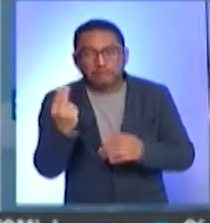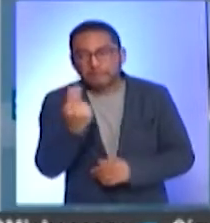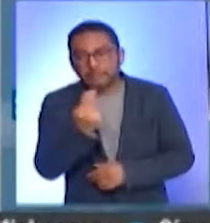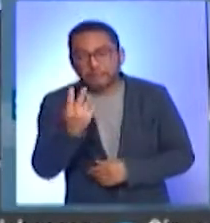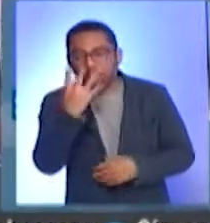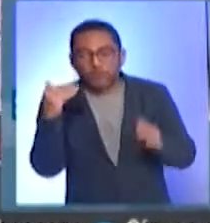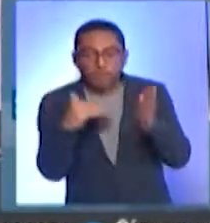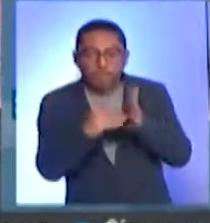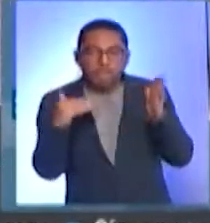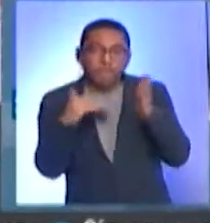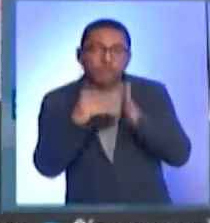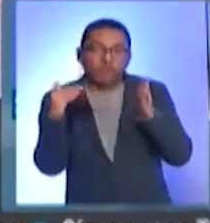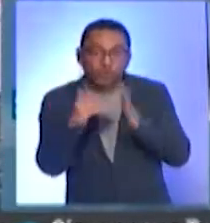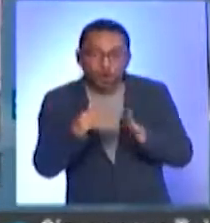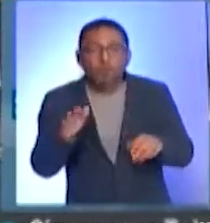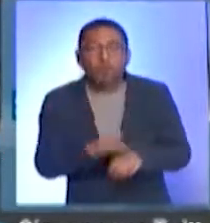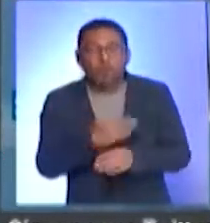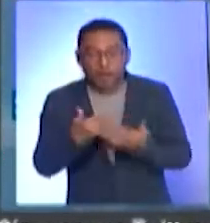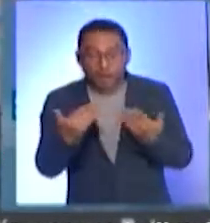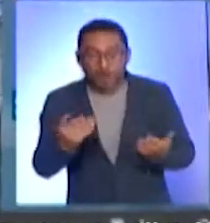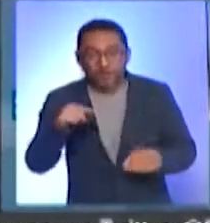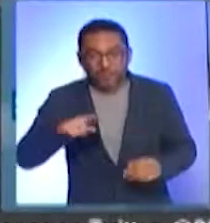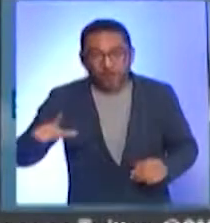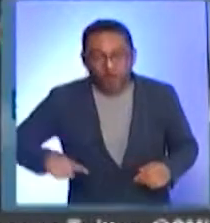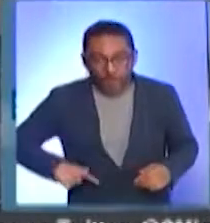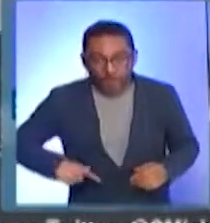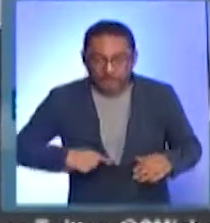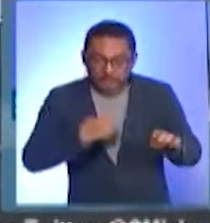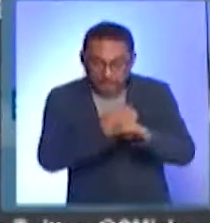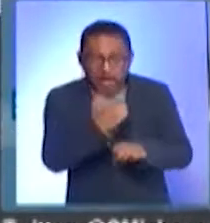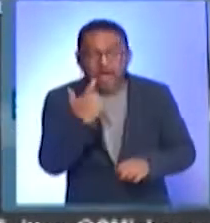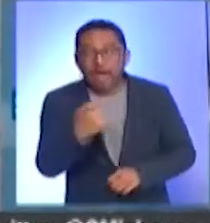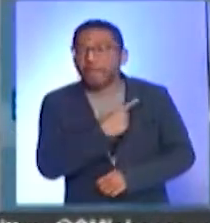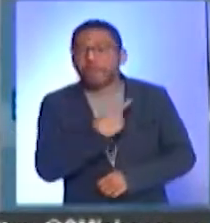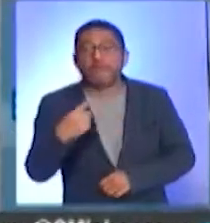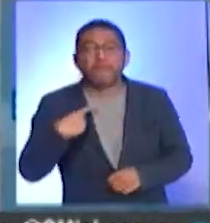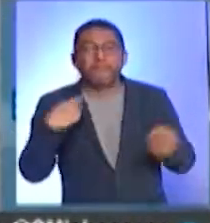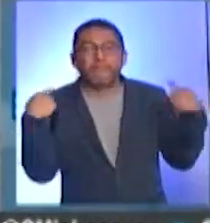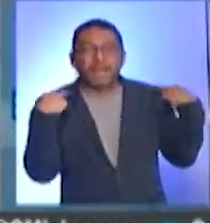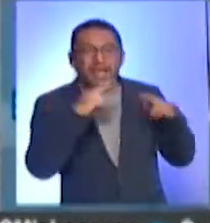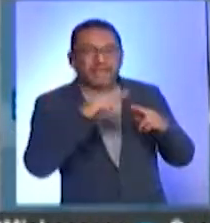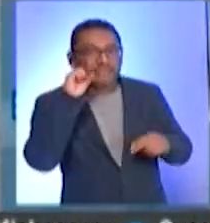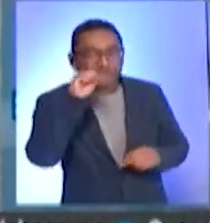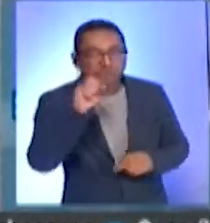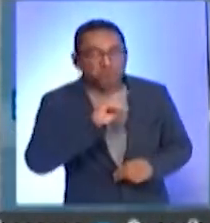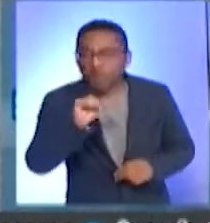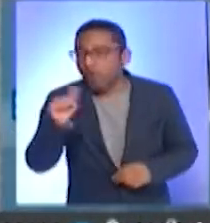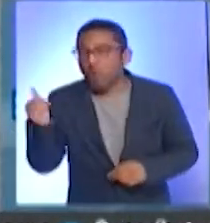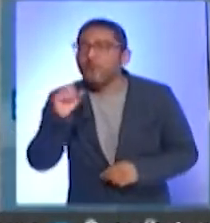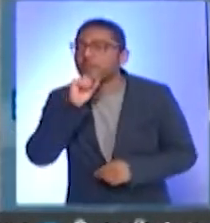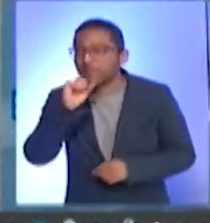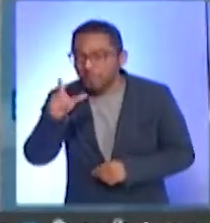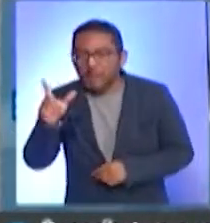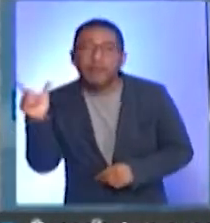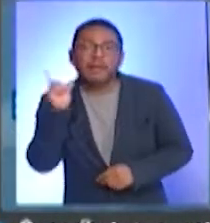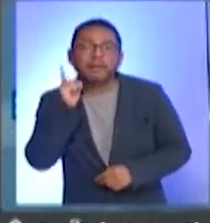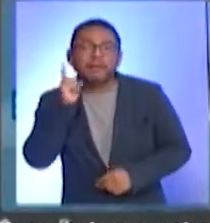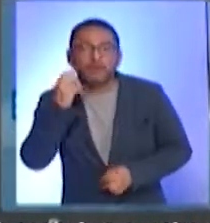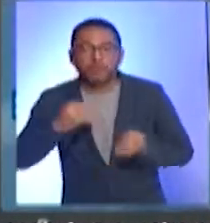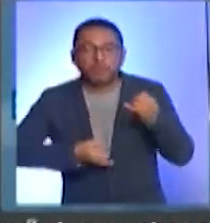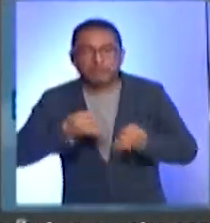y es que a la fecha el gobierno del estado no sólo tiene adeudos con el magisterio sino también con los poderes legislativo y judicial